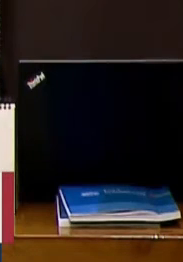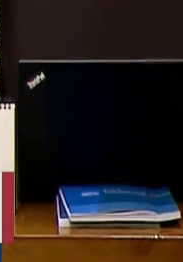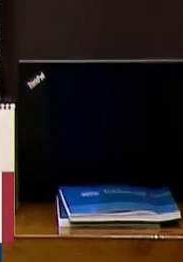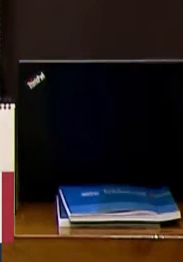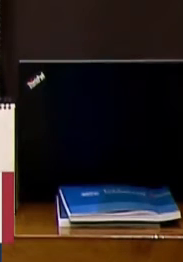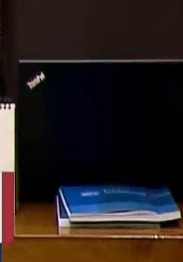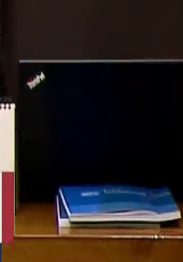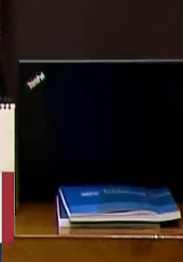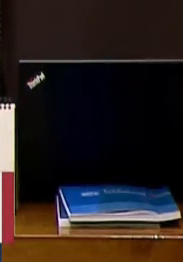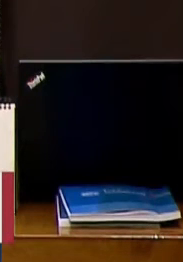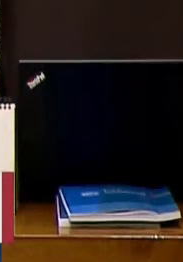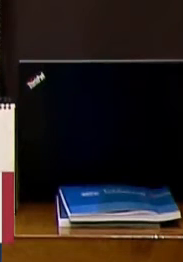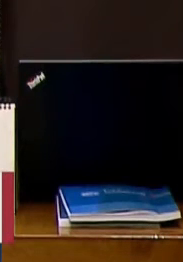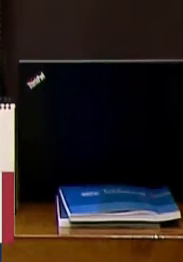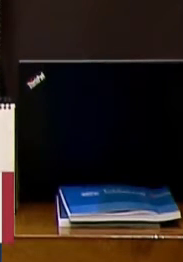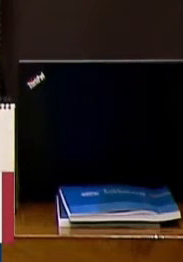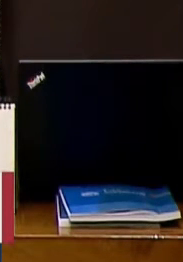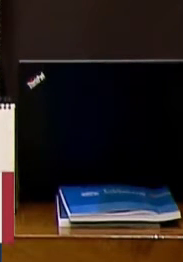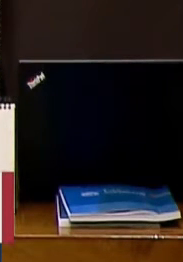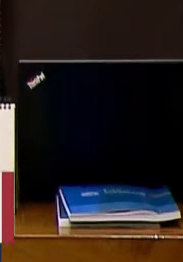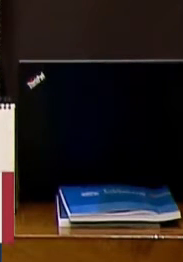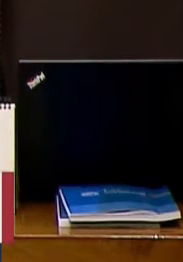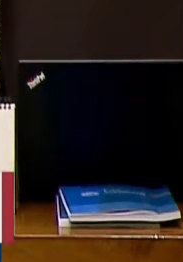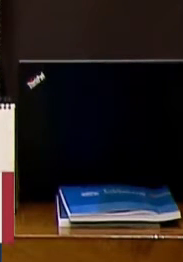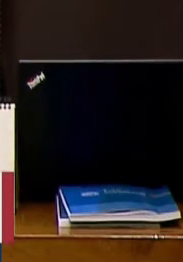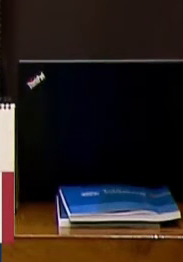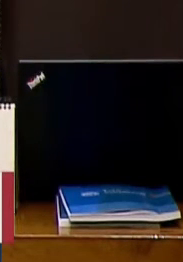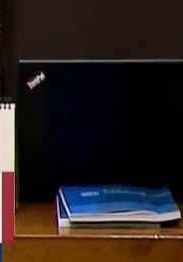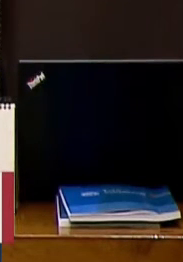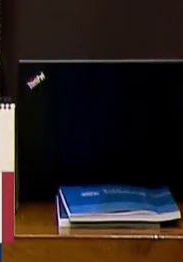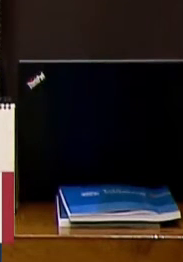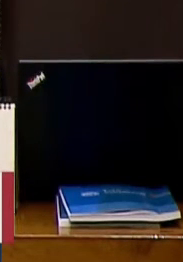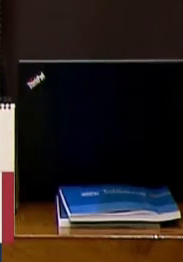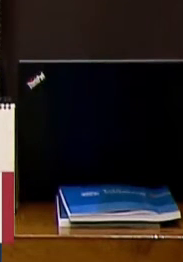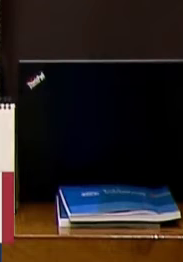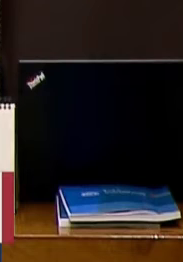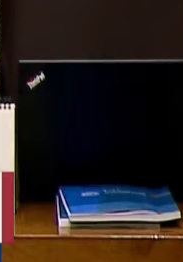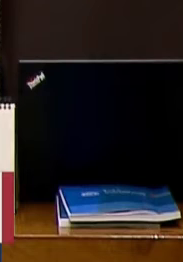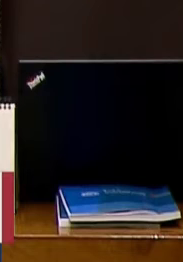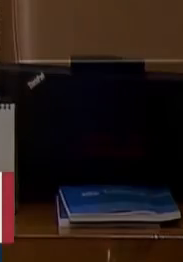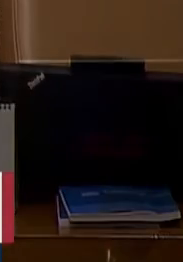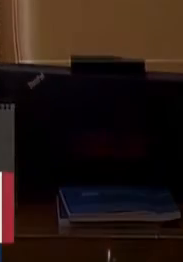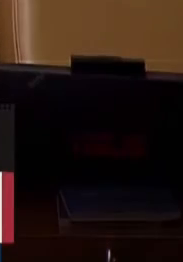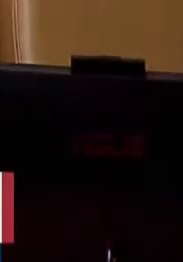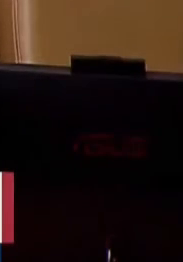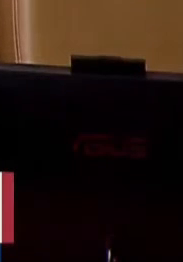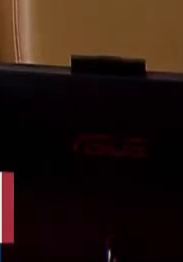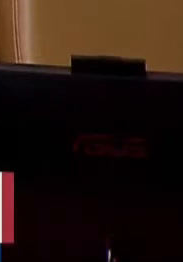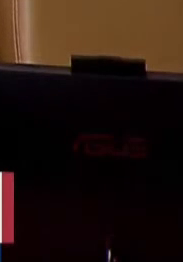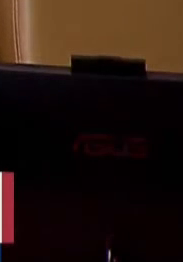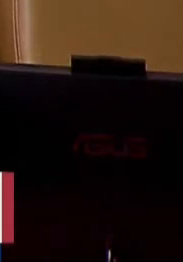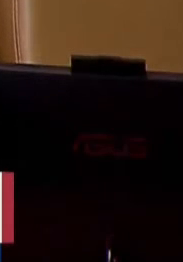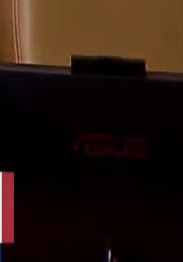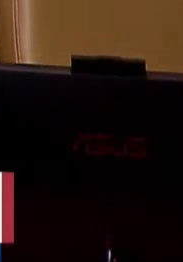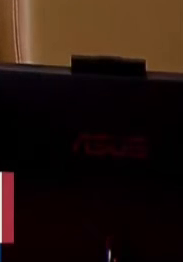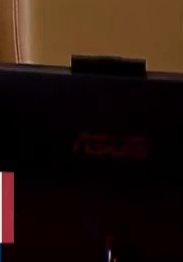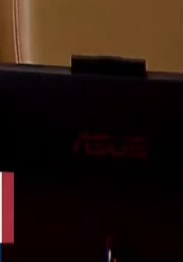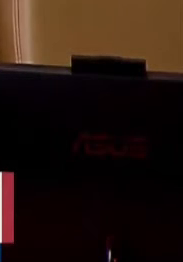Palabra al honorable vicepresidente de esta corporación, al diputado don Pepe Aut Stewart. Gracias,